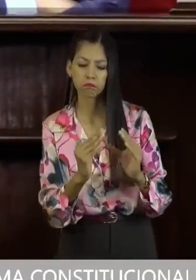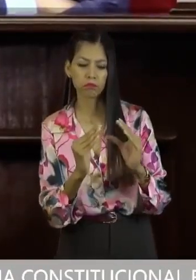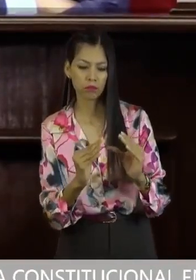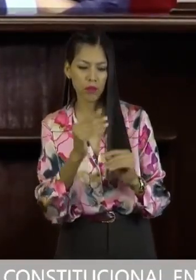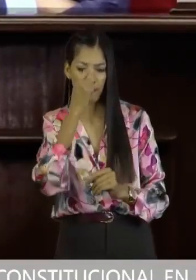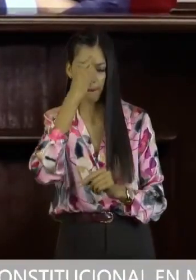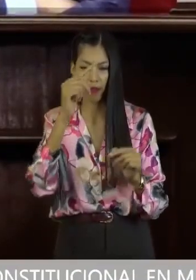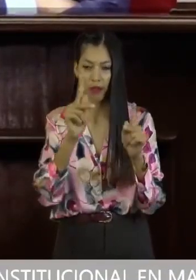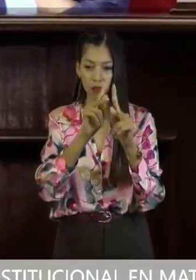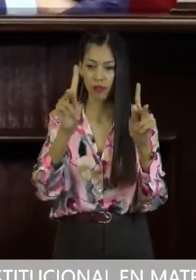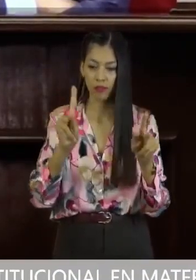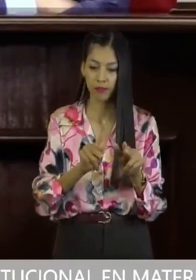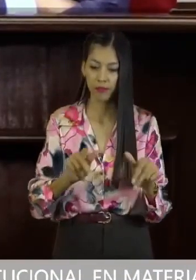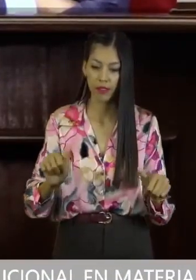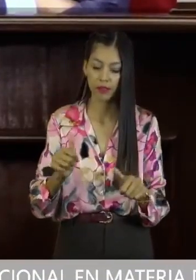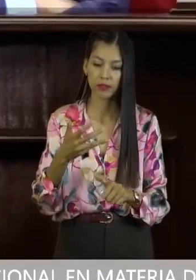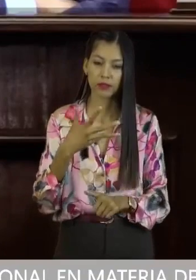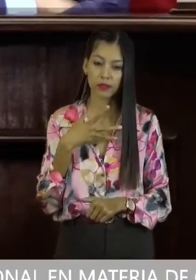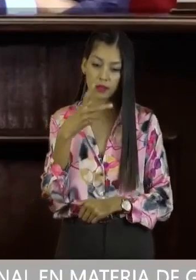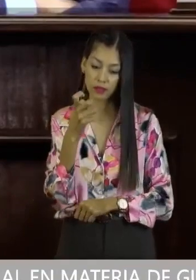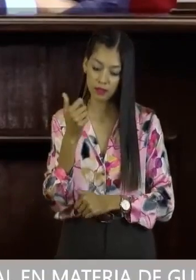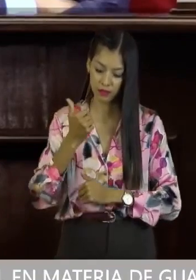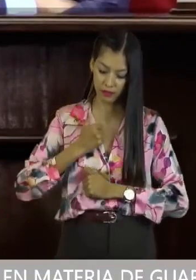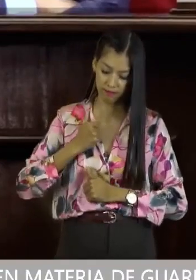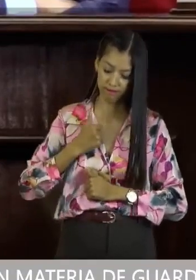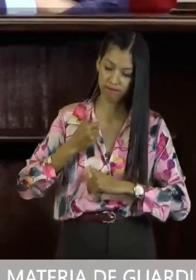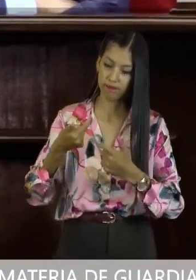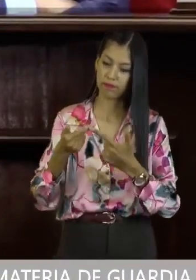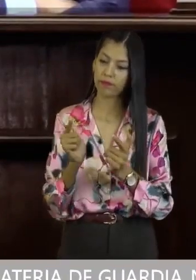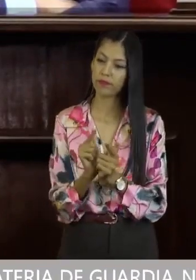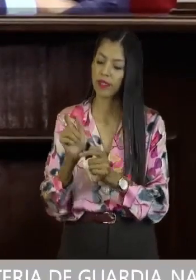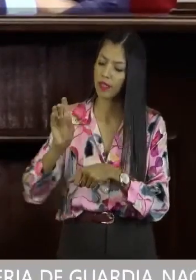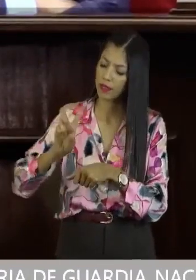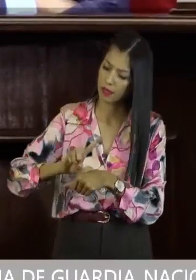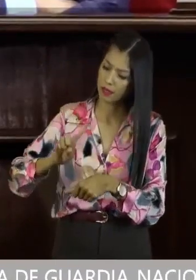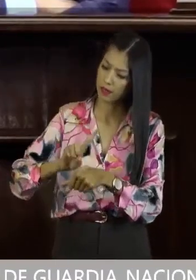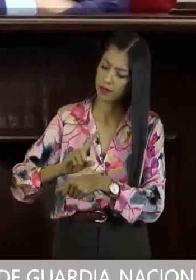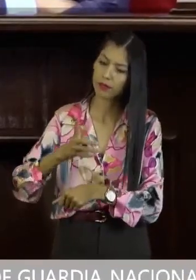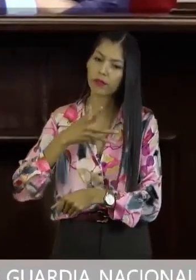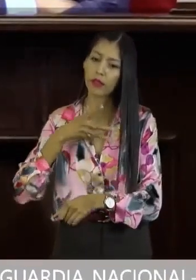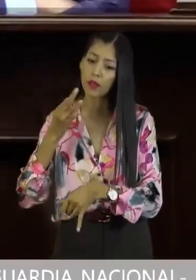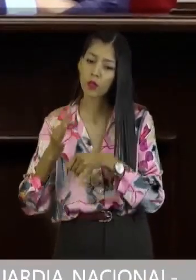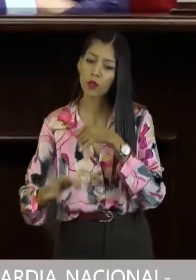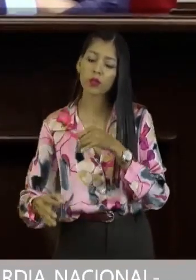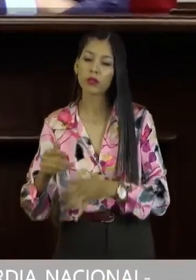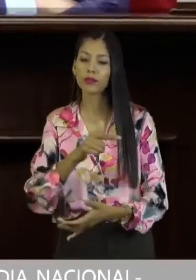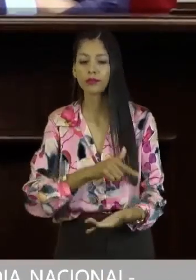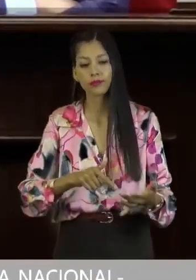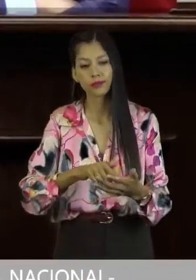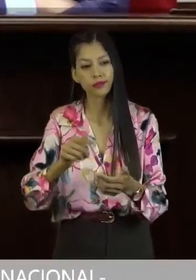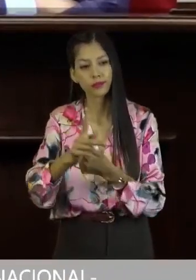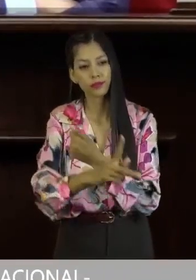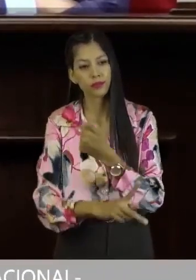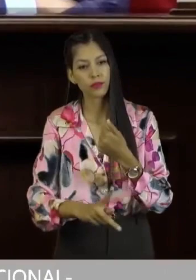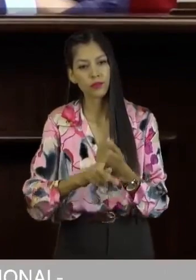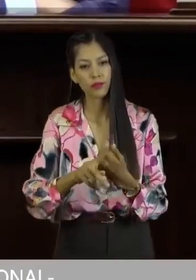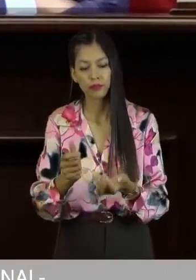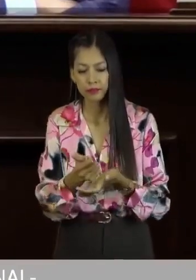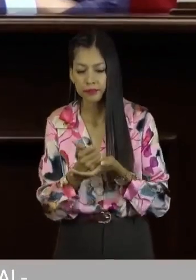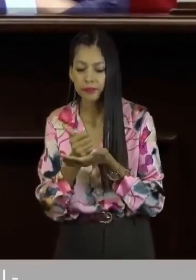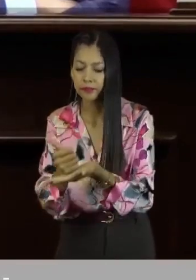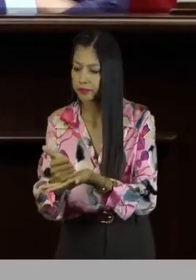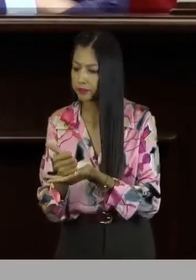paz, es un ejército que todos los días está hasta en los últimos rincones del país